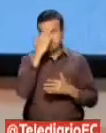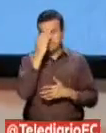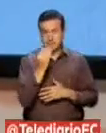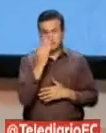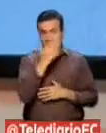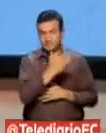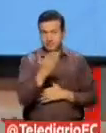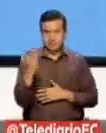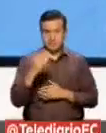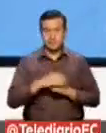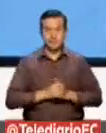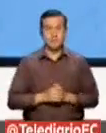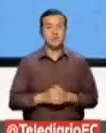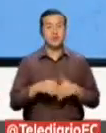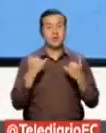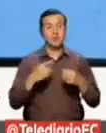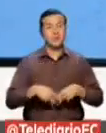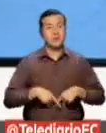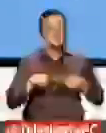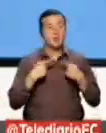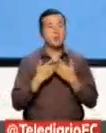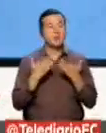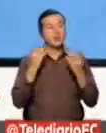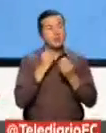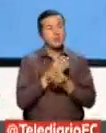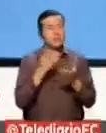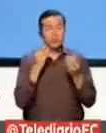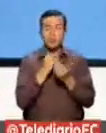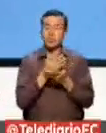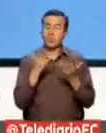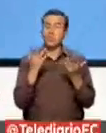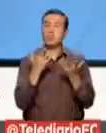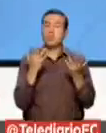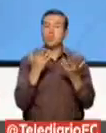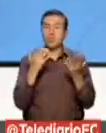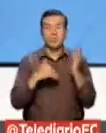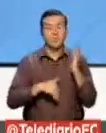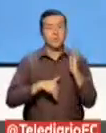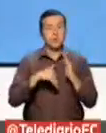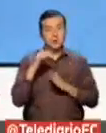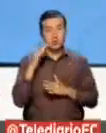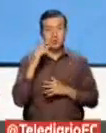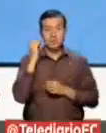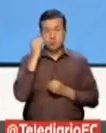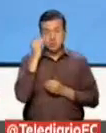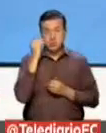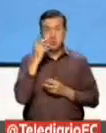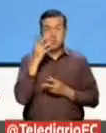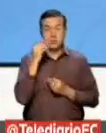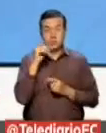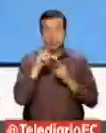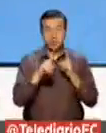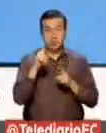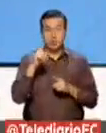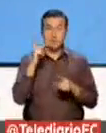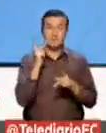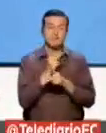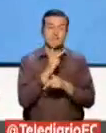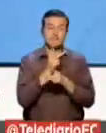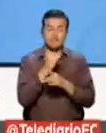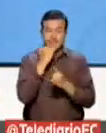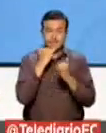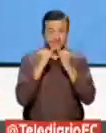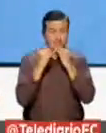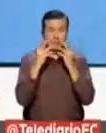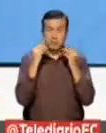audiencia. Realmente estamos viviendo una época de difusión masiva de información y sobre todo de alguna información que por allí puede ser tendenciosa,